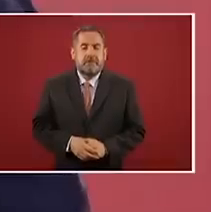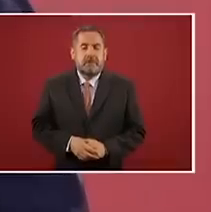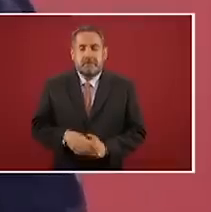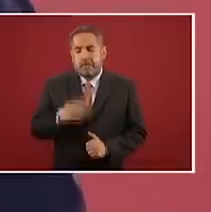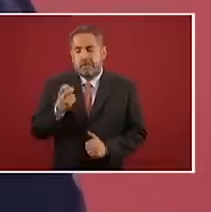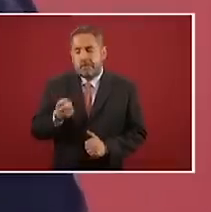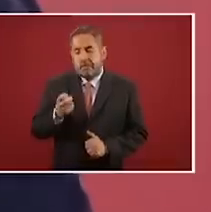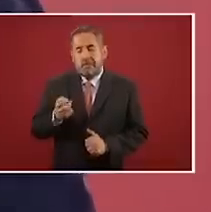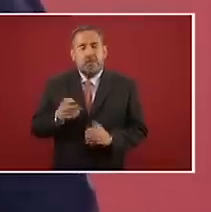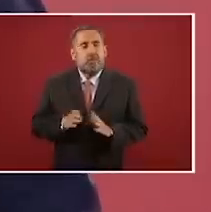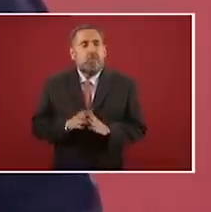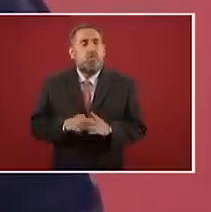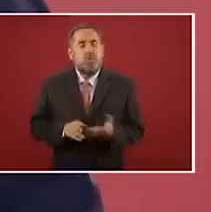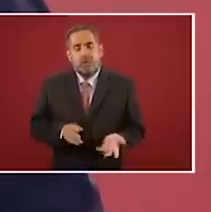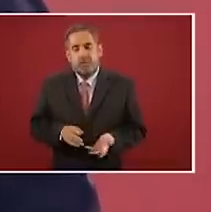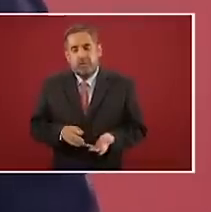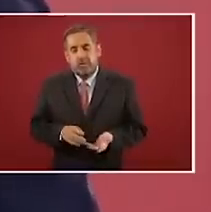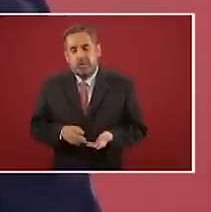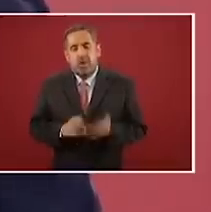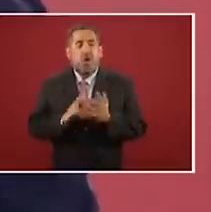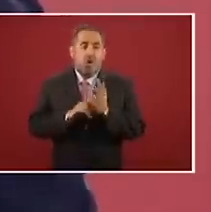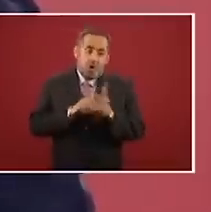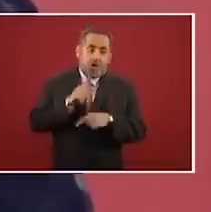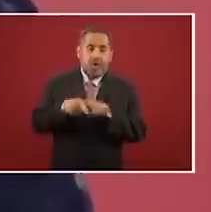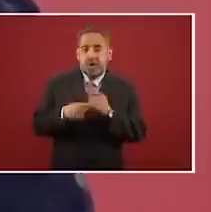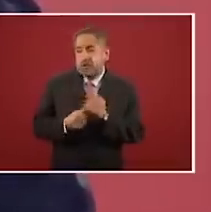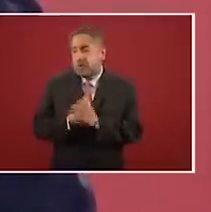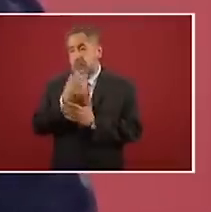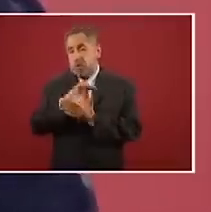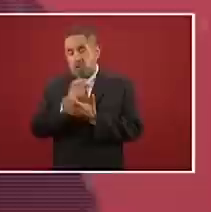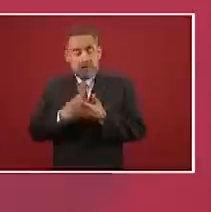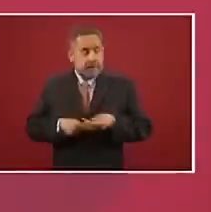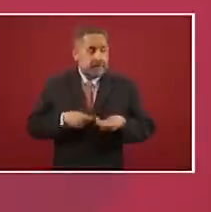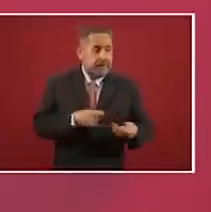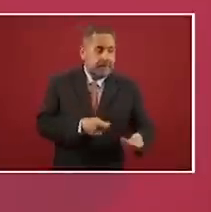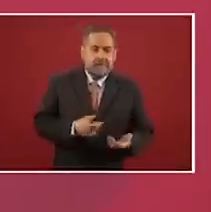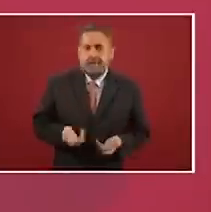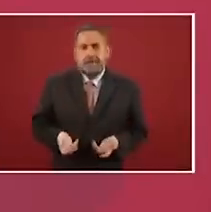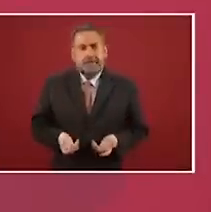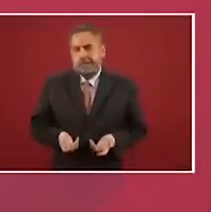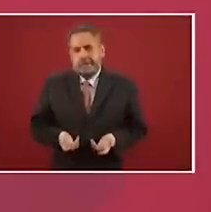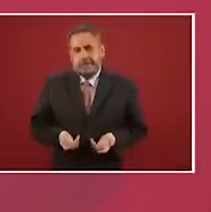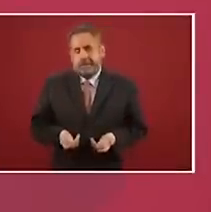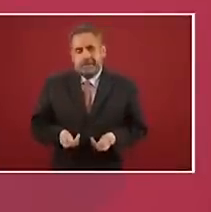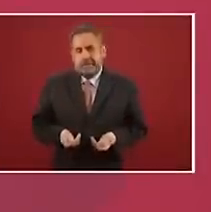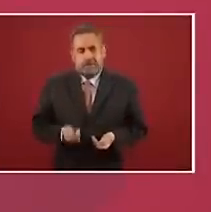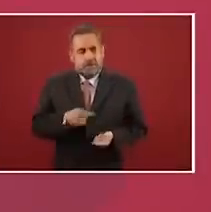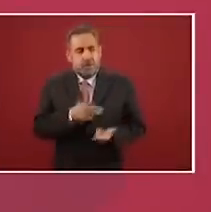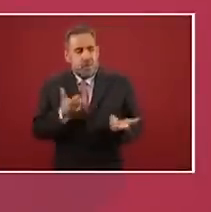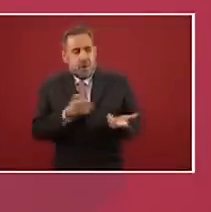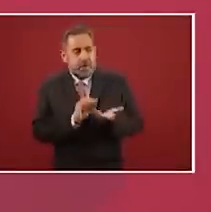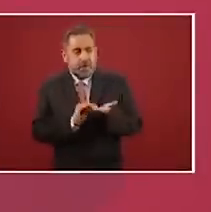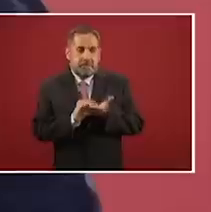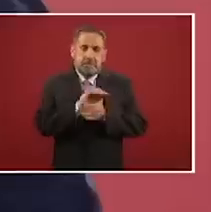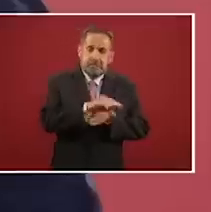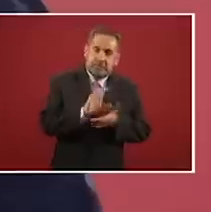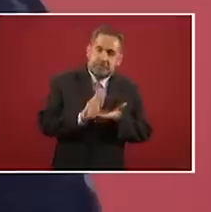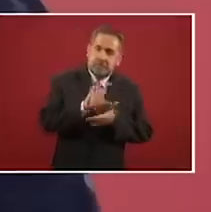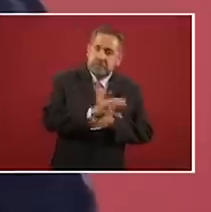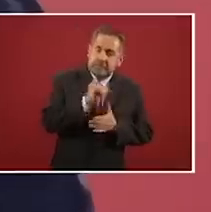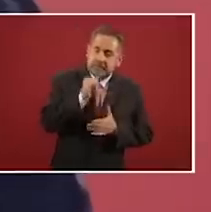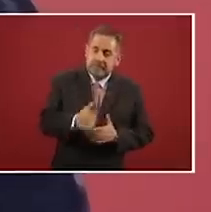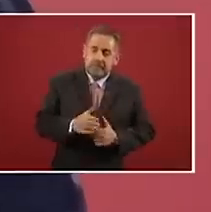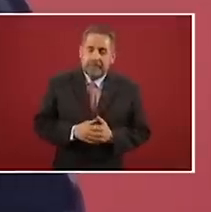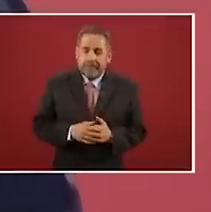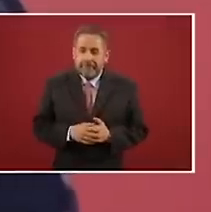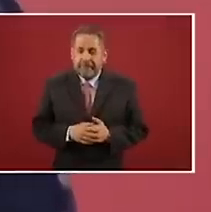Entonces, ¿cómo les vamos a dar nuevos contratos si no están invirtiendo?